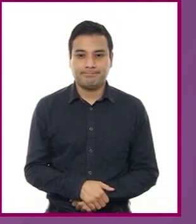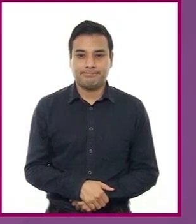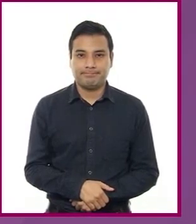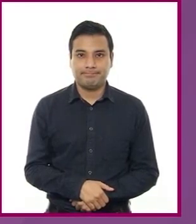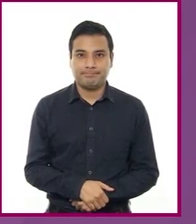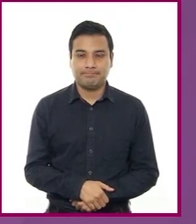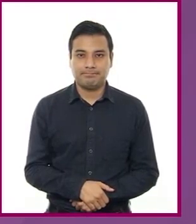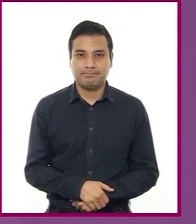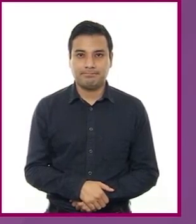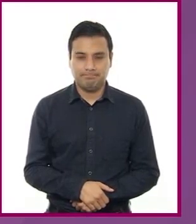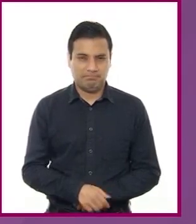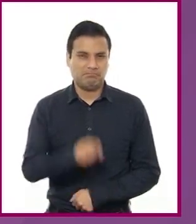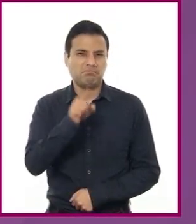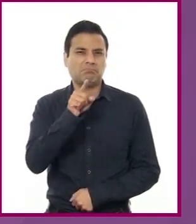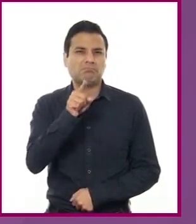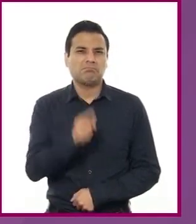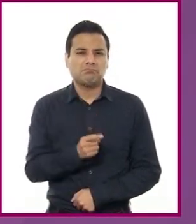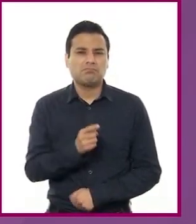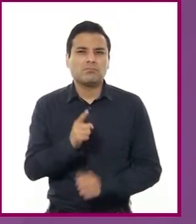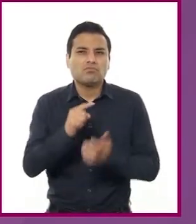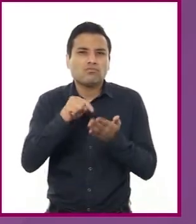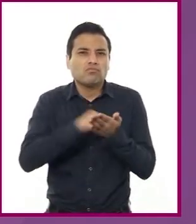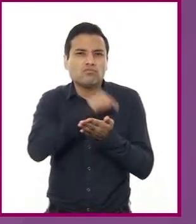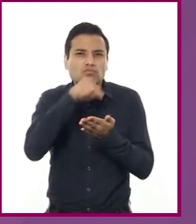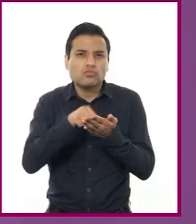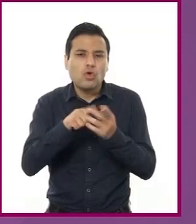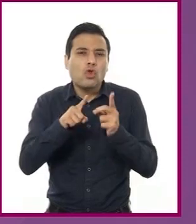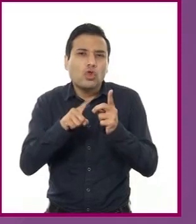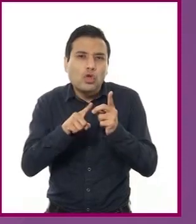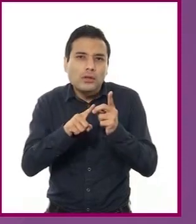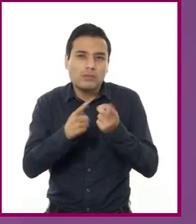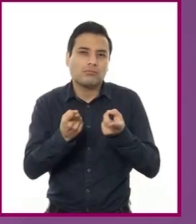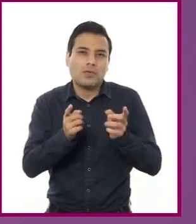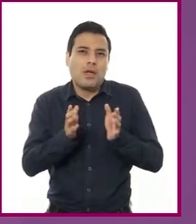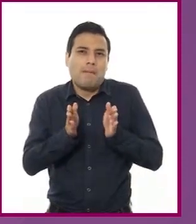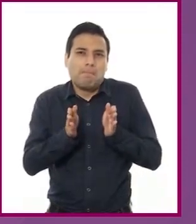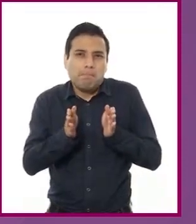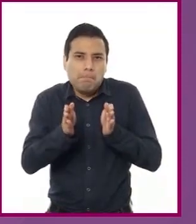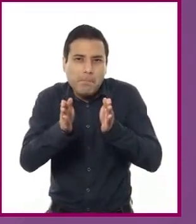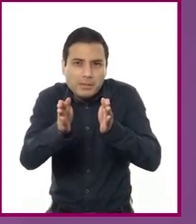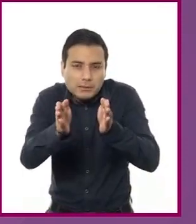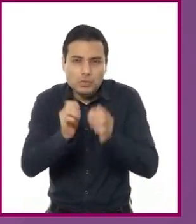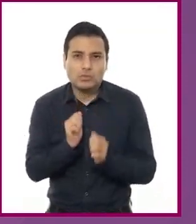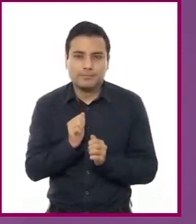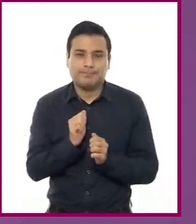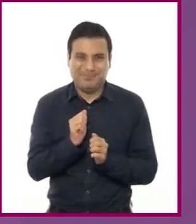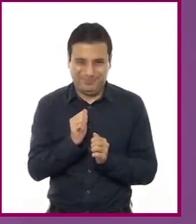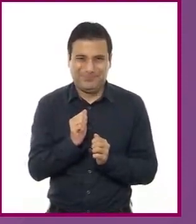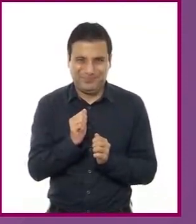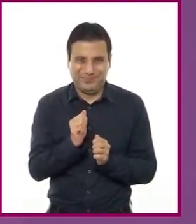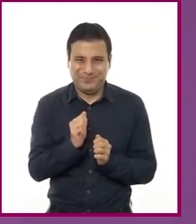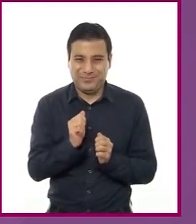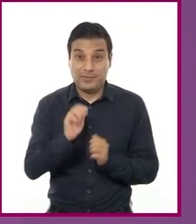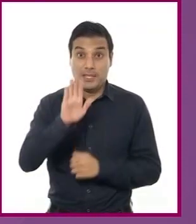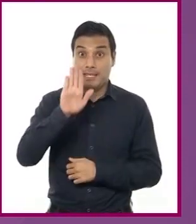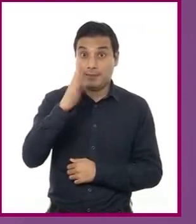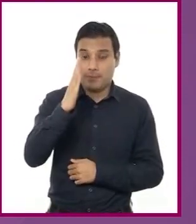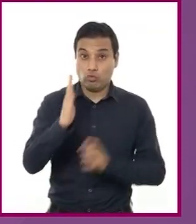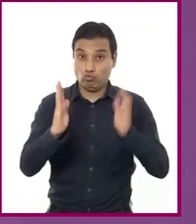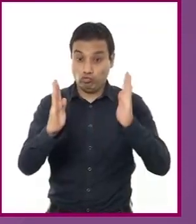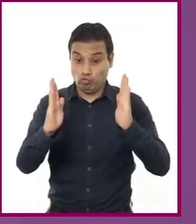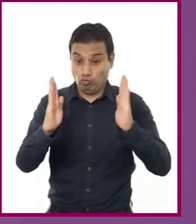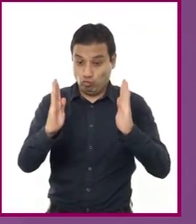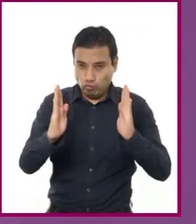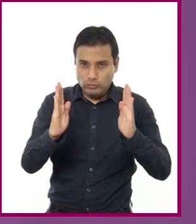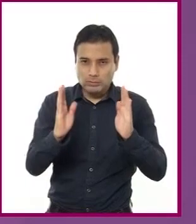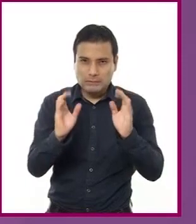este ejercicio en un espacio pequeño como un pasillo o algo similar para que la distancia entre los espejos sea